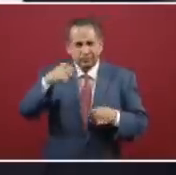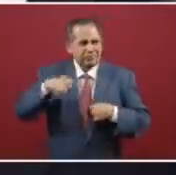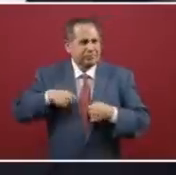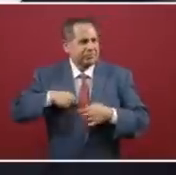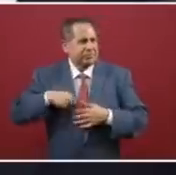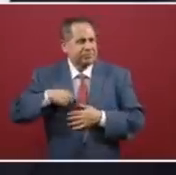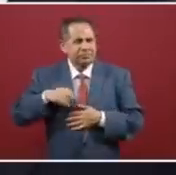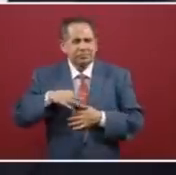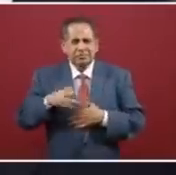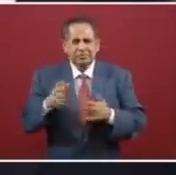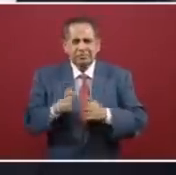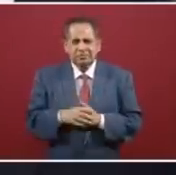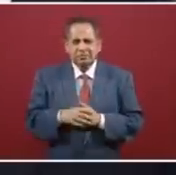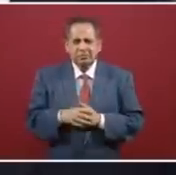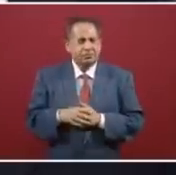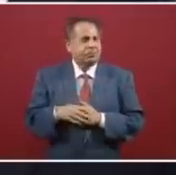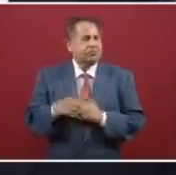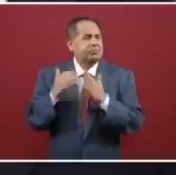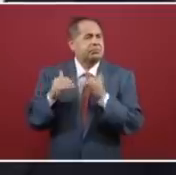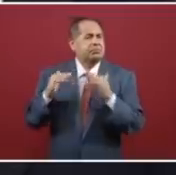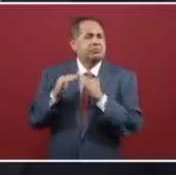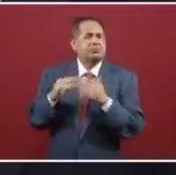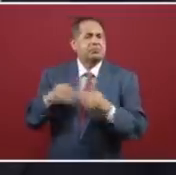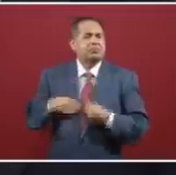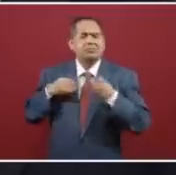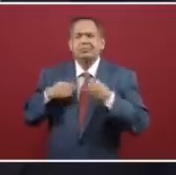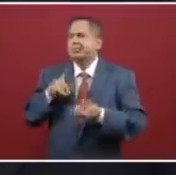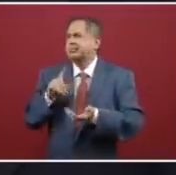tenía una residencia